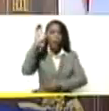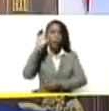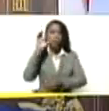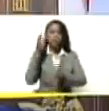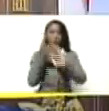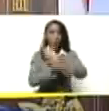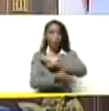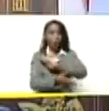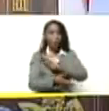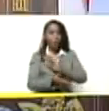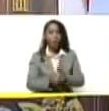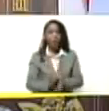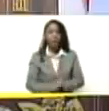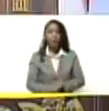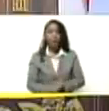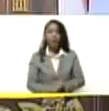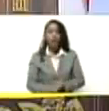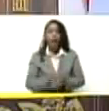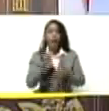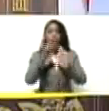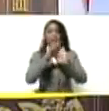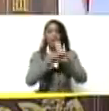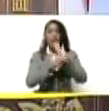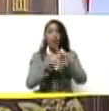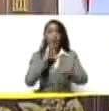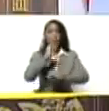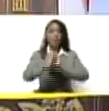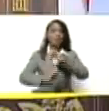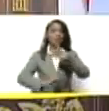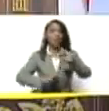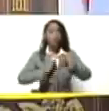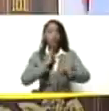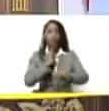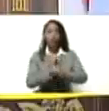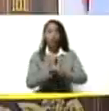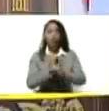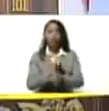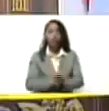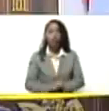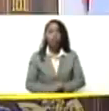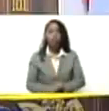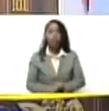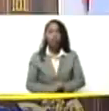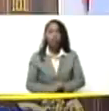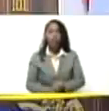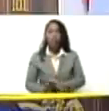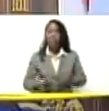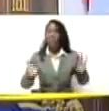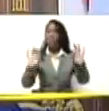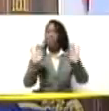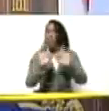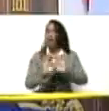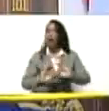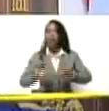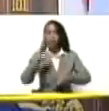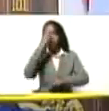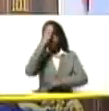estado para los eeuu y va a involucrar una protesta